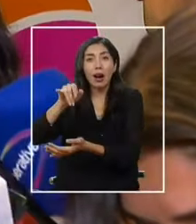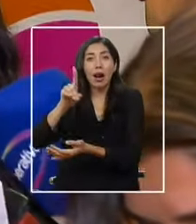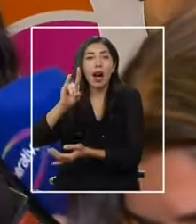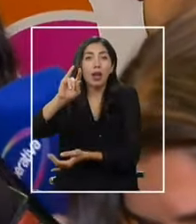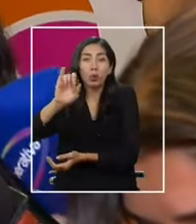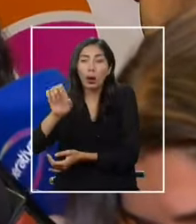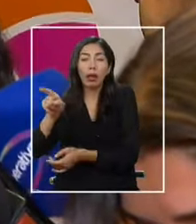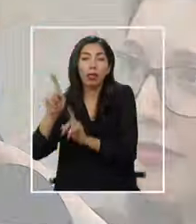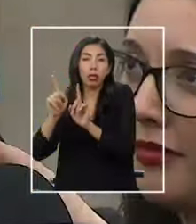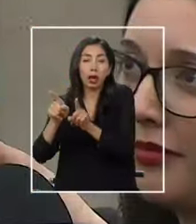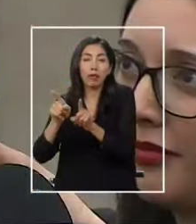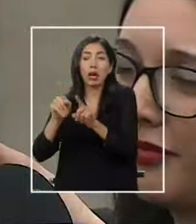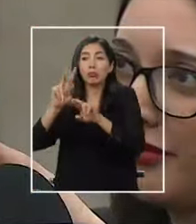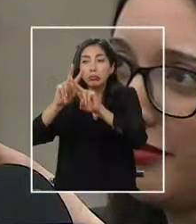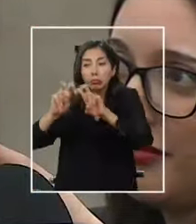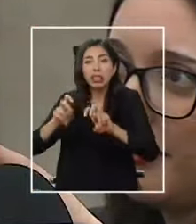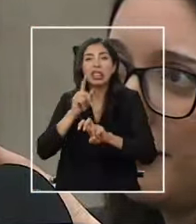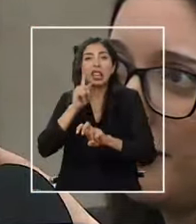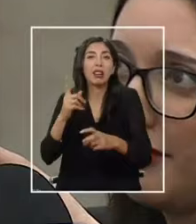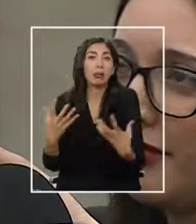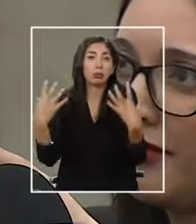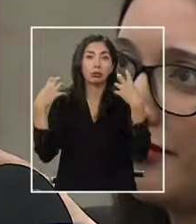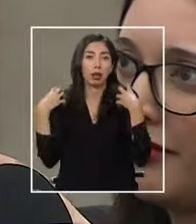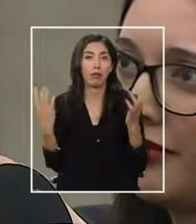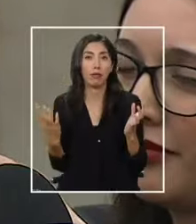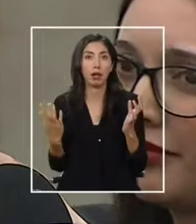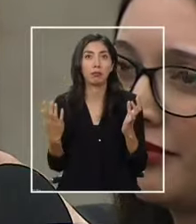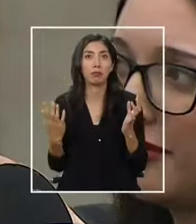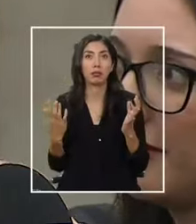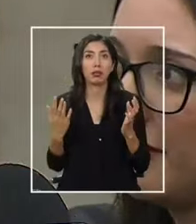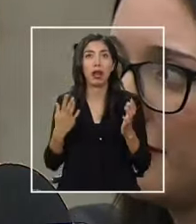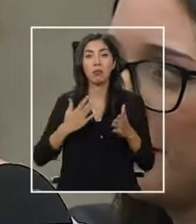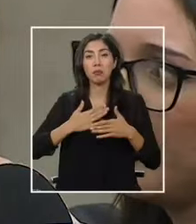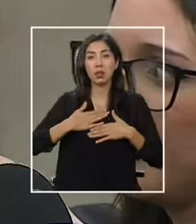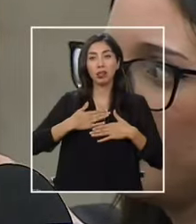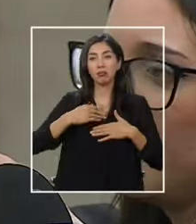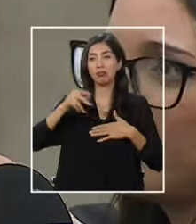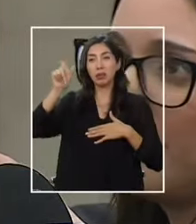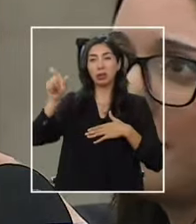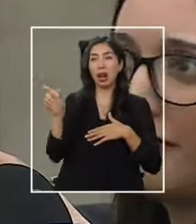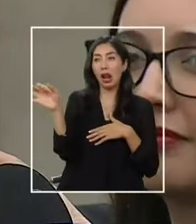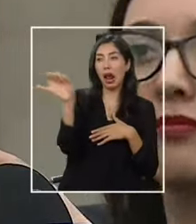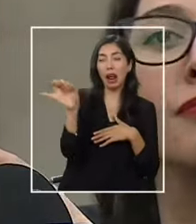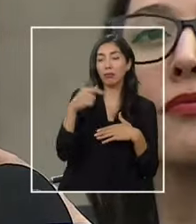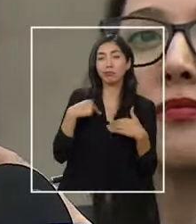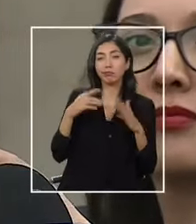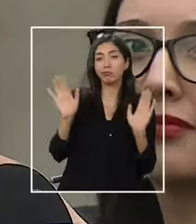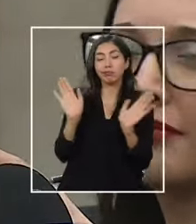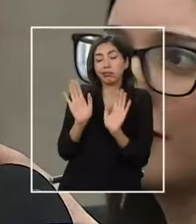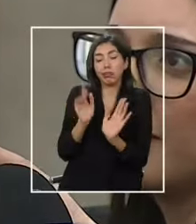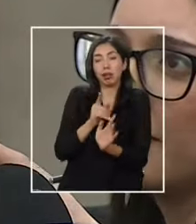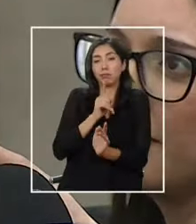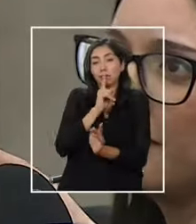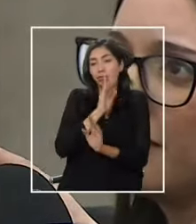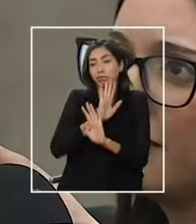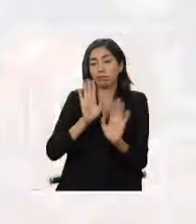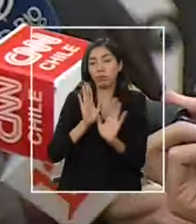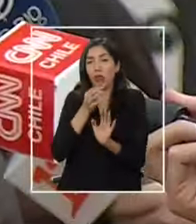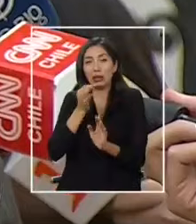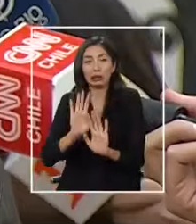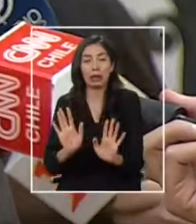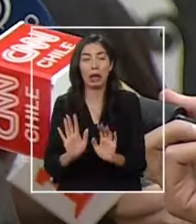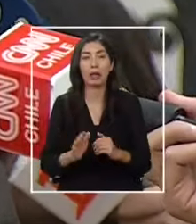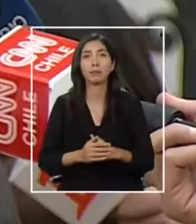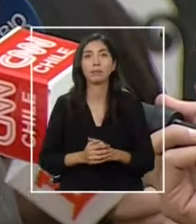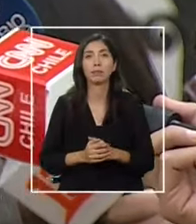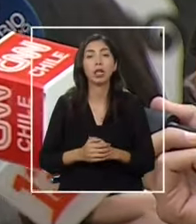las responsabilidades que existieron. No me preocupa mayormente los dichos del alcalde, insisto, no vamos a hacer polémica de esos dichos.